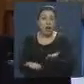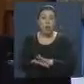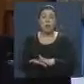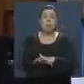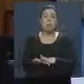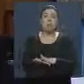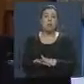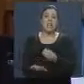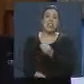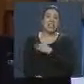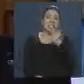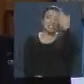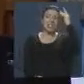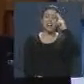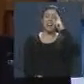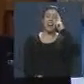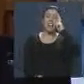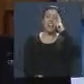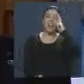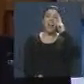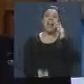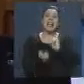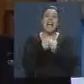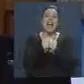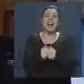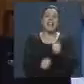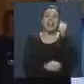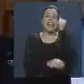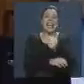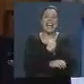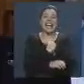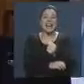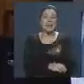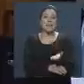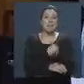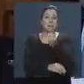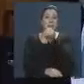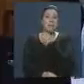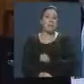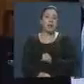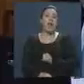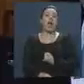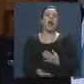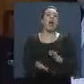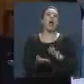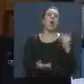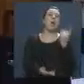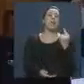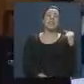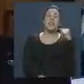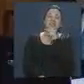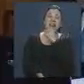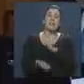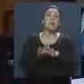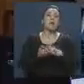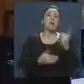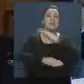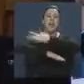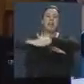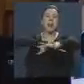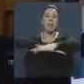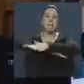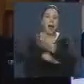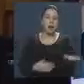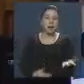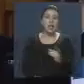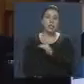ejemplo las tristemente célebres carreras de criminología, universidades de papel como la Universidad del Mar y otras más. Chile hoy